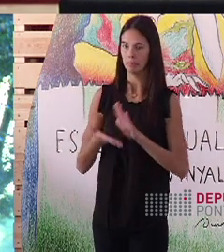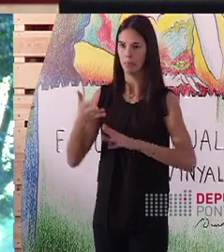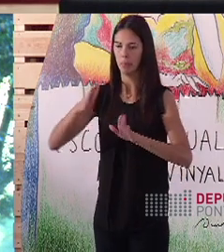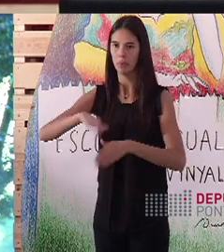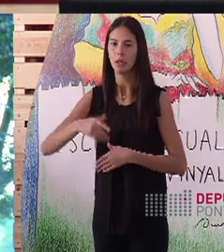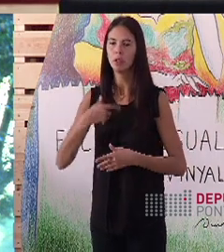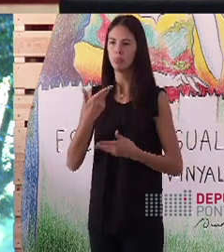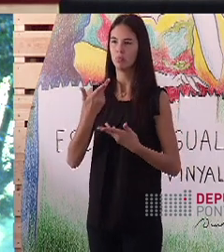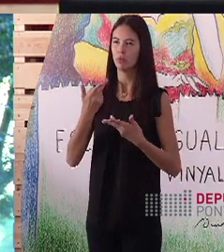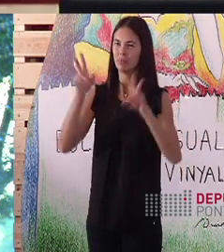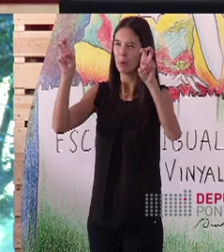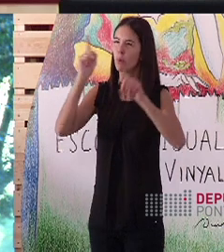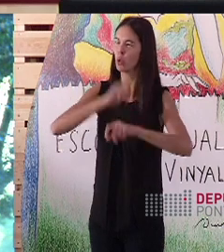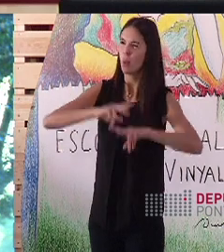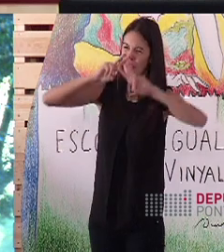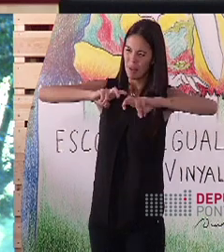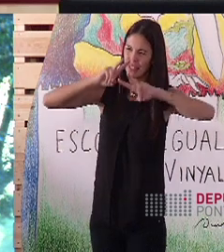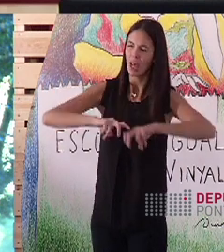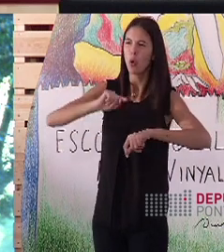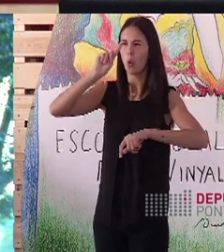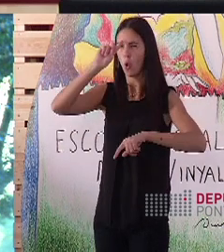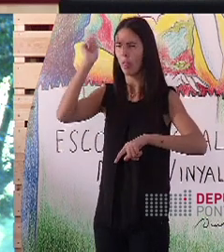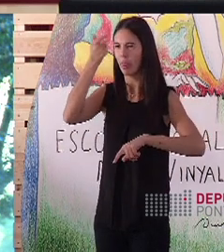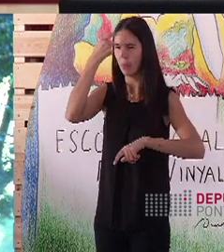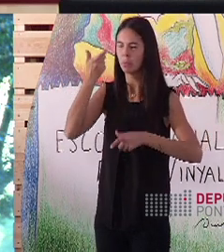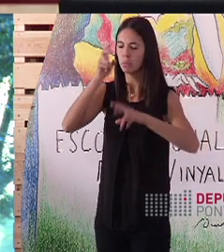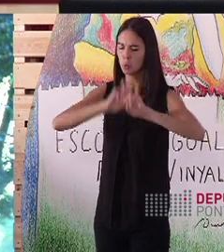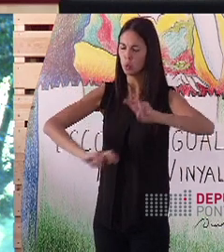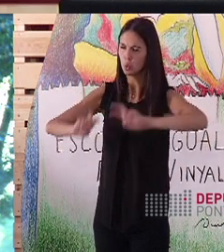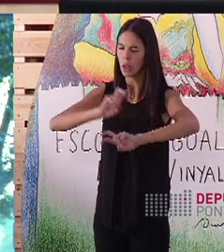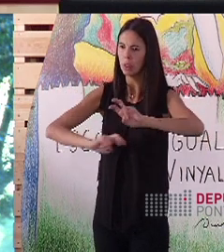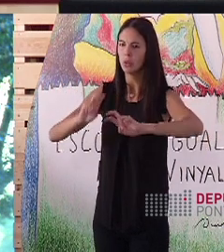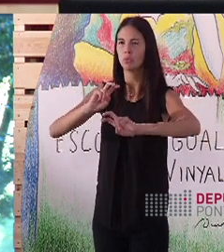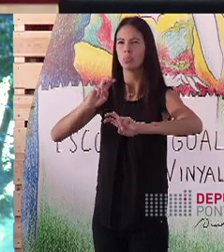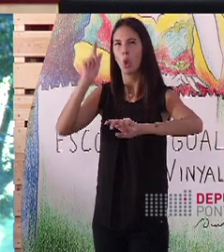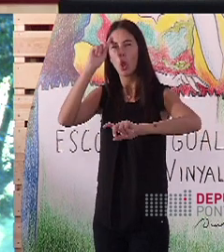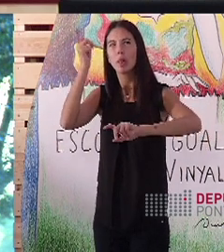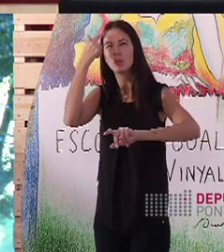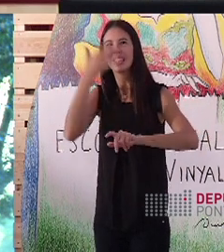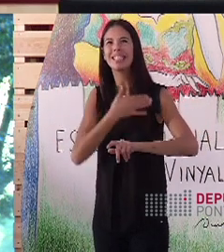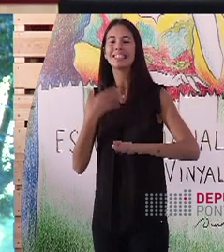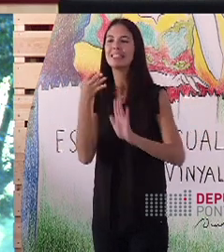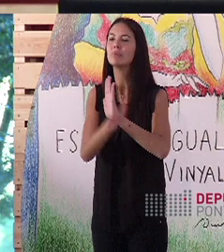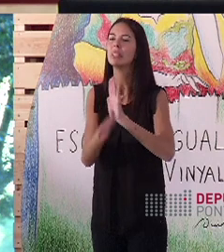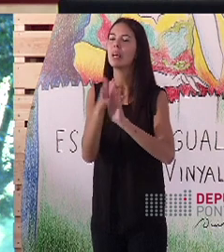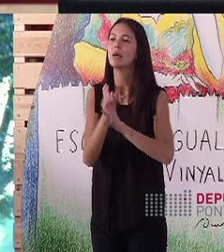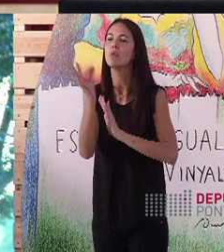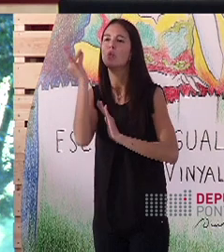estaba investigando sobre prostitución, estaba buscando un concepto que pudiese explicar las